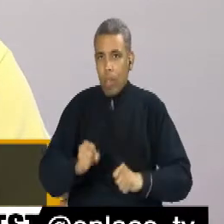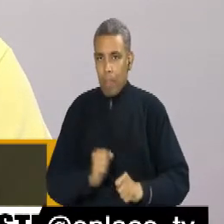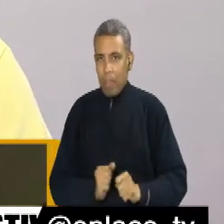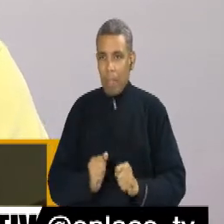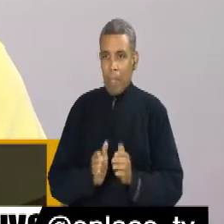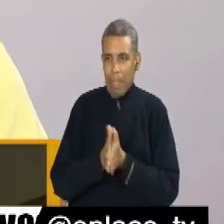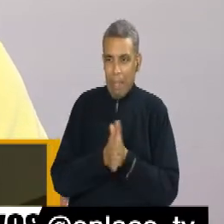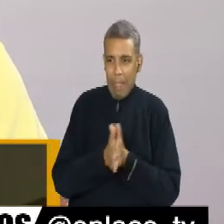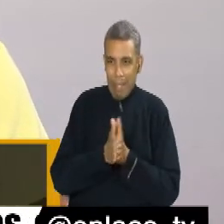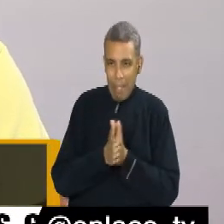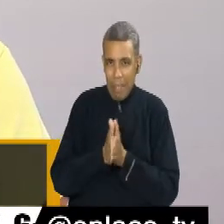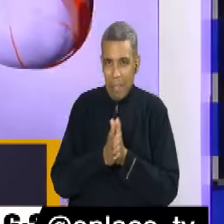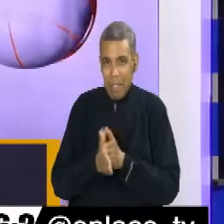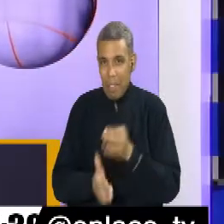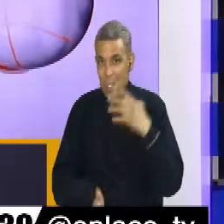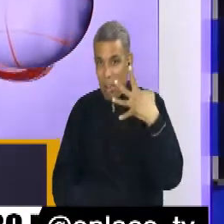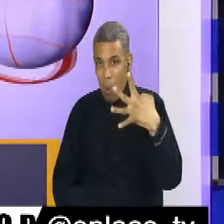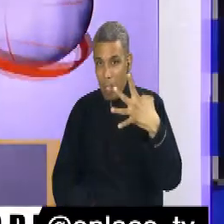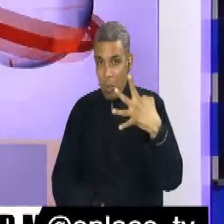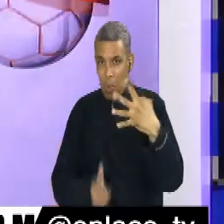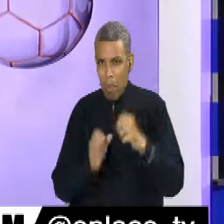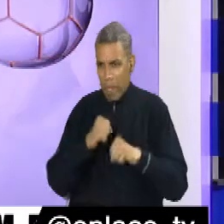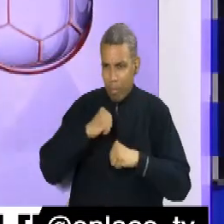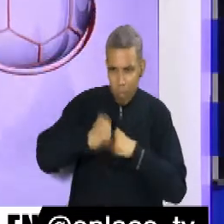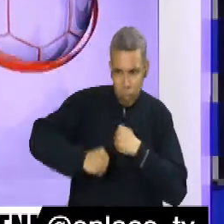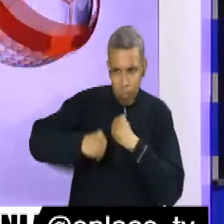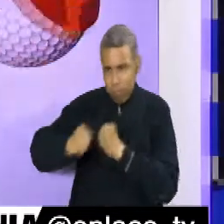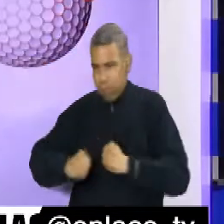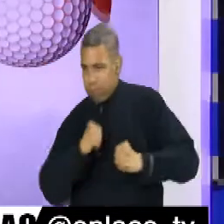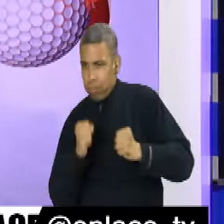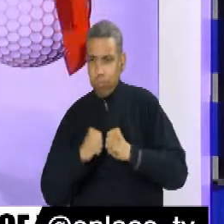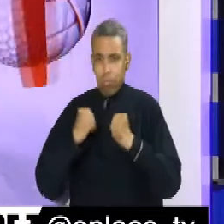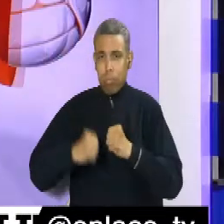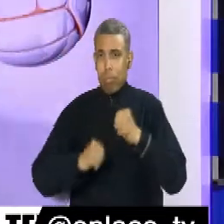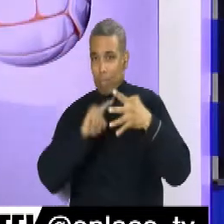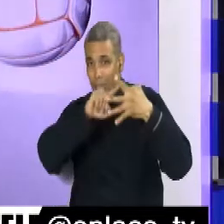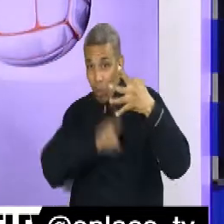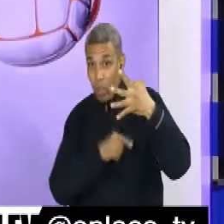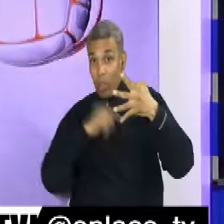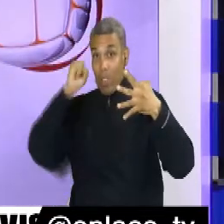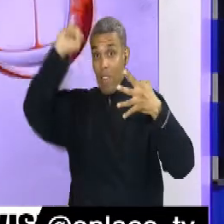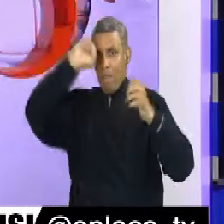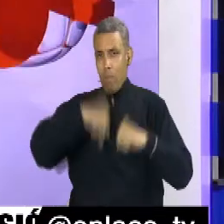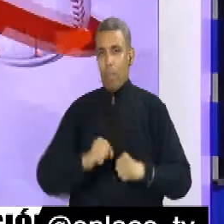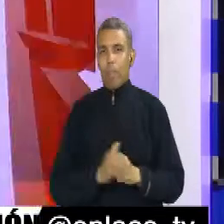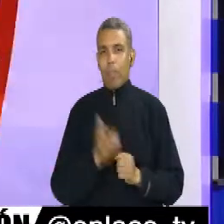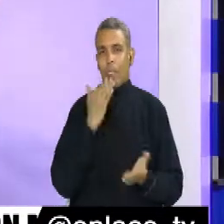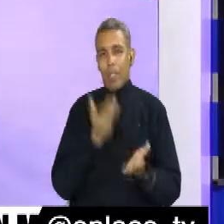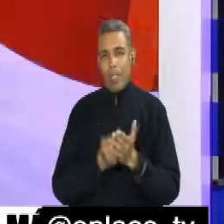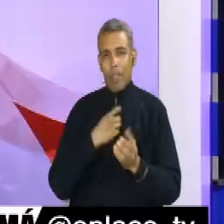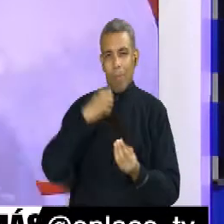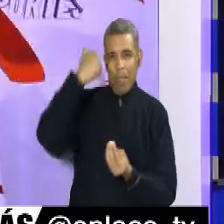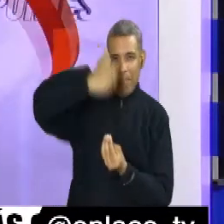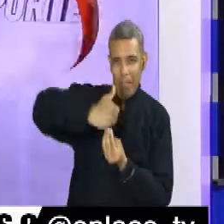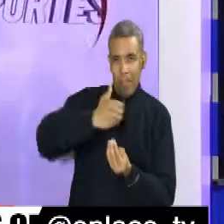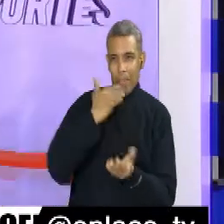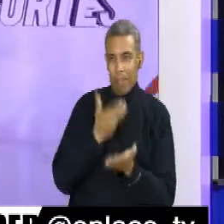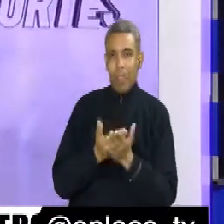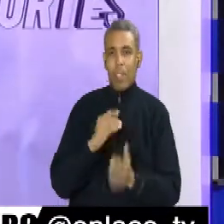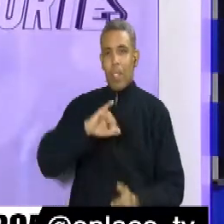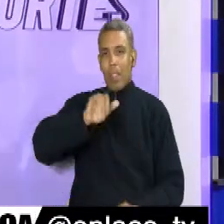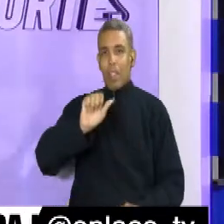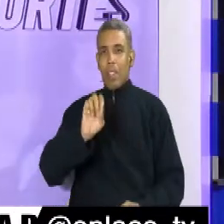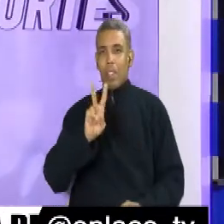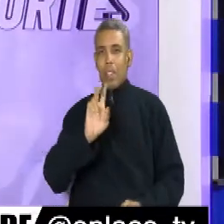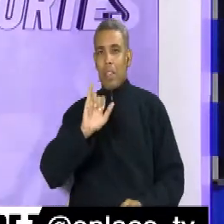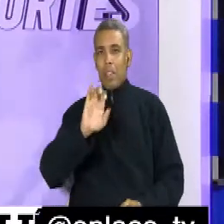evento. Javier Pérez, entrenador de la Liga Santanderiana de Santander, gracias por haber estado con nosotros aquí en Enlace Noticias y bueno,